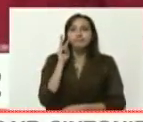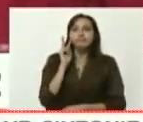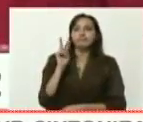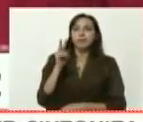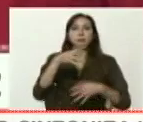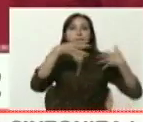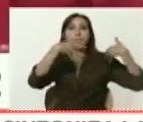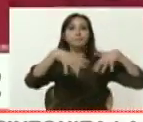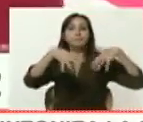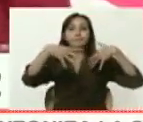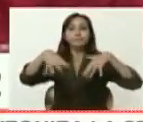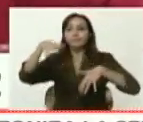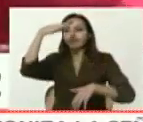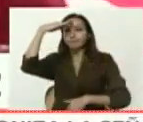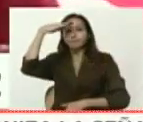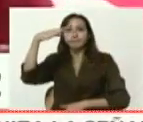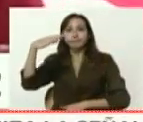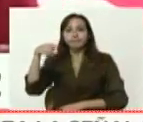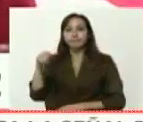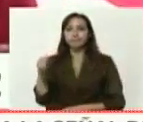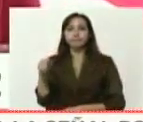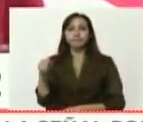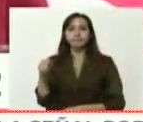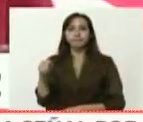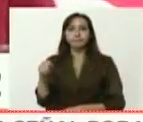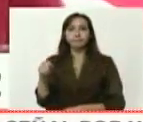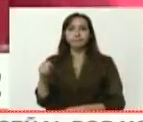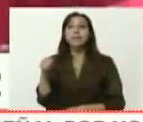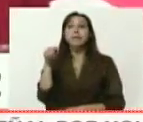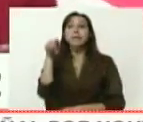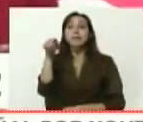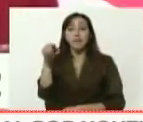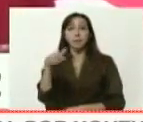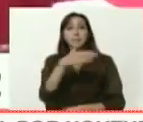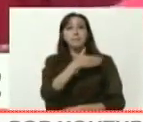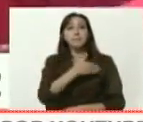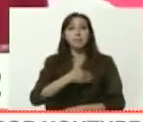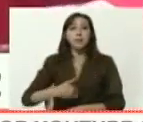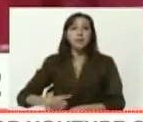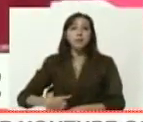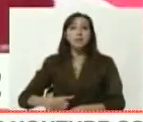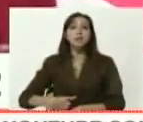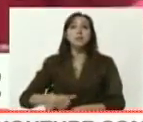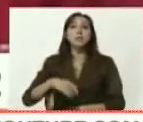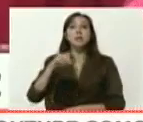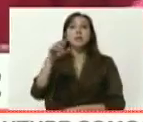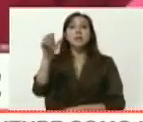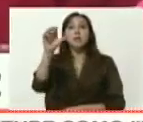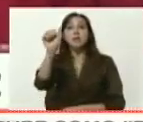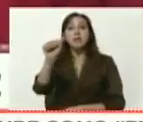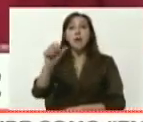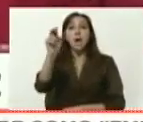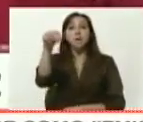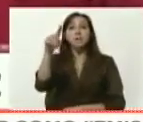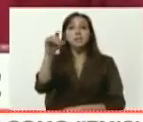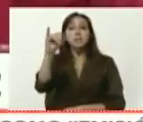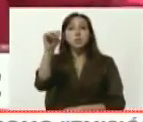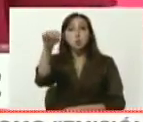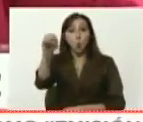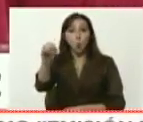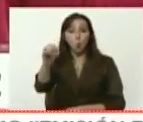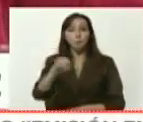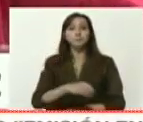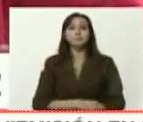guerrilleros de tiempos del general Sandino marchando en el ejército popular